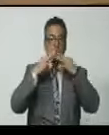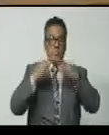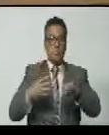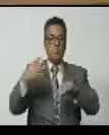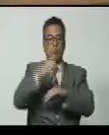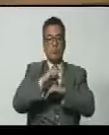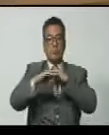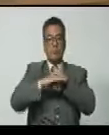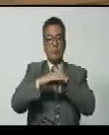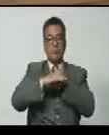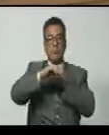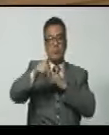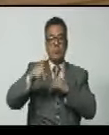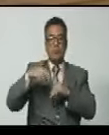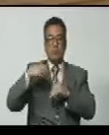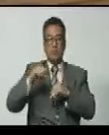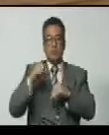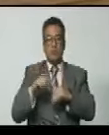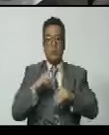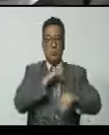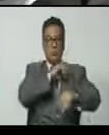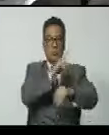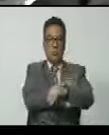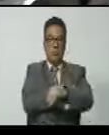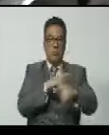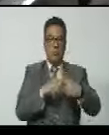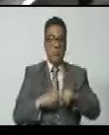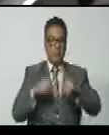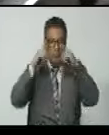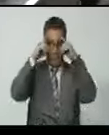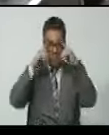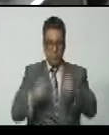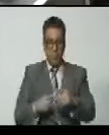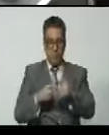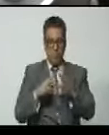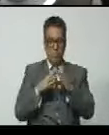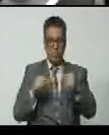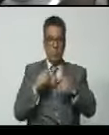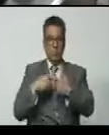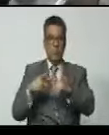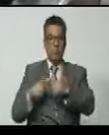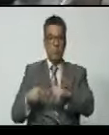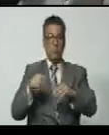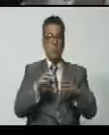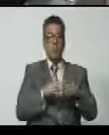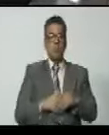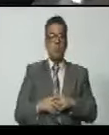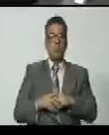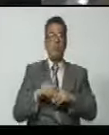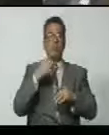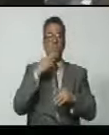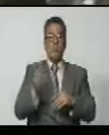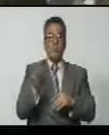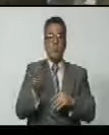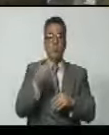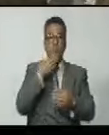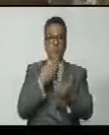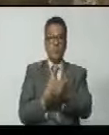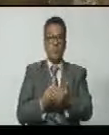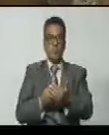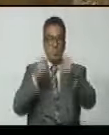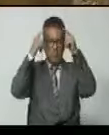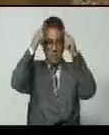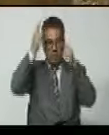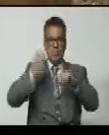alcanzar la igualdad de género del ejercicio del poder y en las tomas de decisiones en todos los ámbitos de la sociedad. Cabe destacar que gracias a